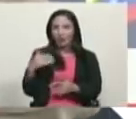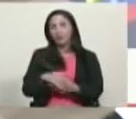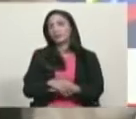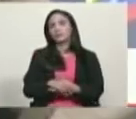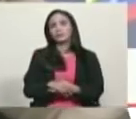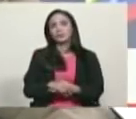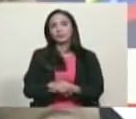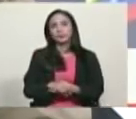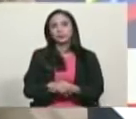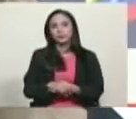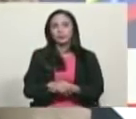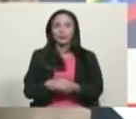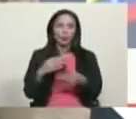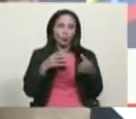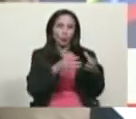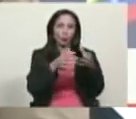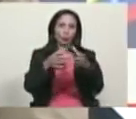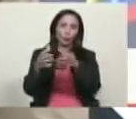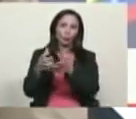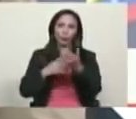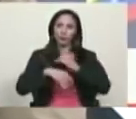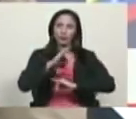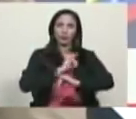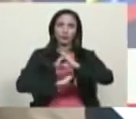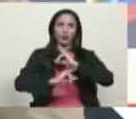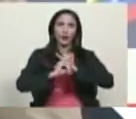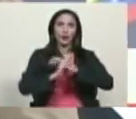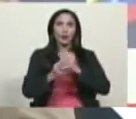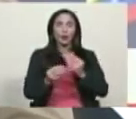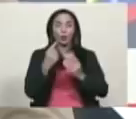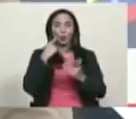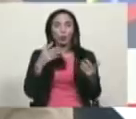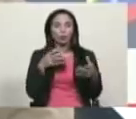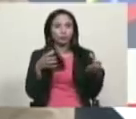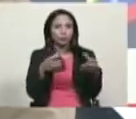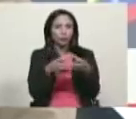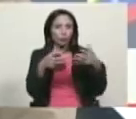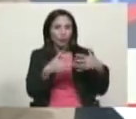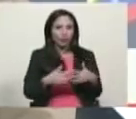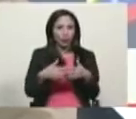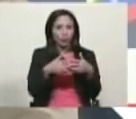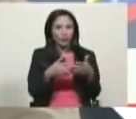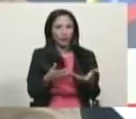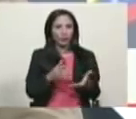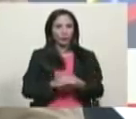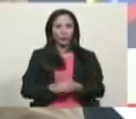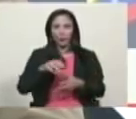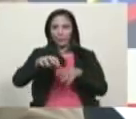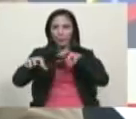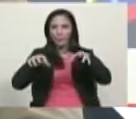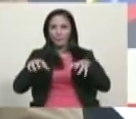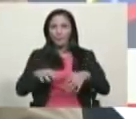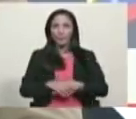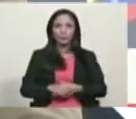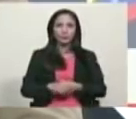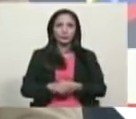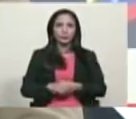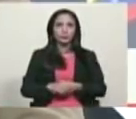Hubo movimientos internacionales, parte de una fracción de la oligarquía, de apellido Machado,